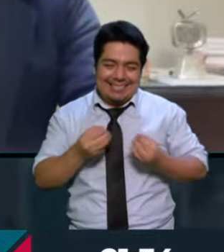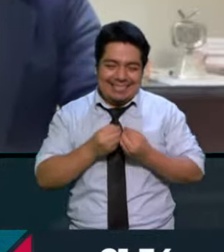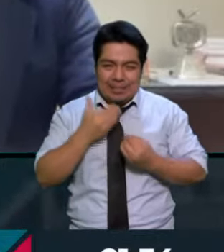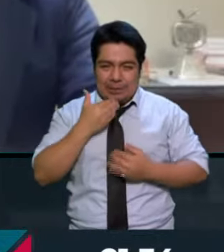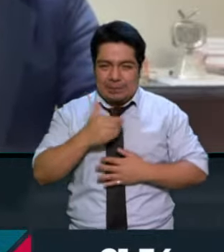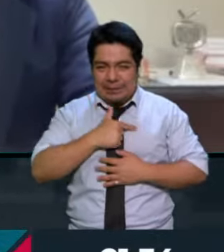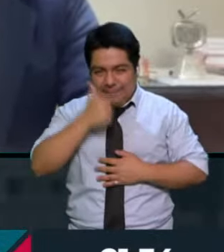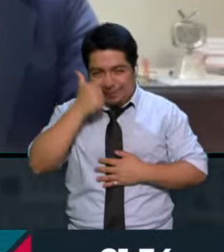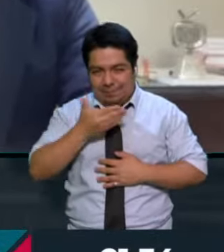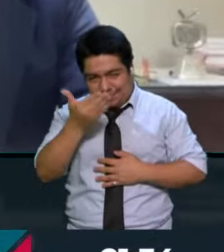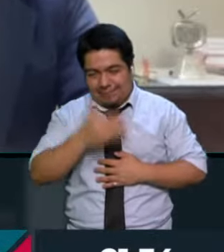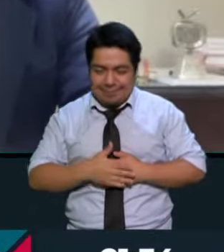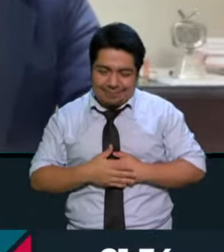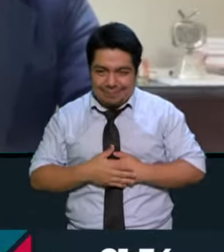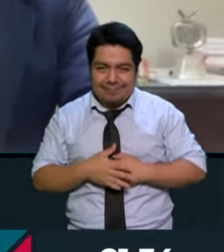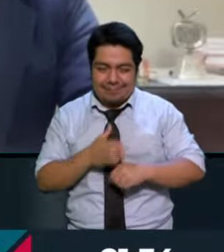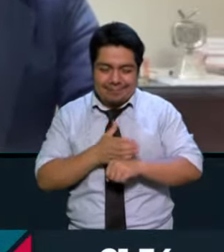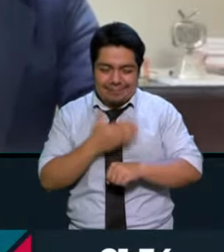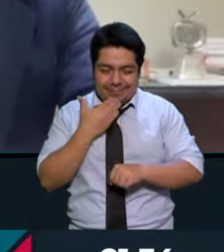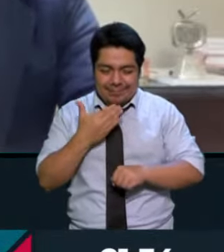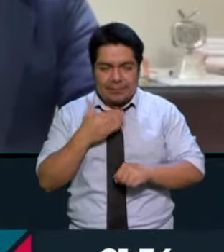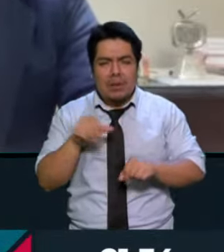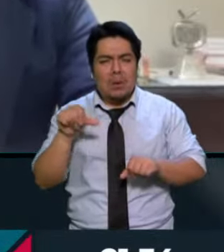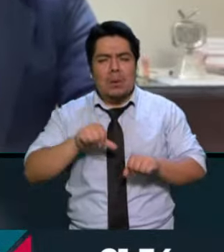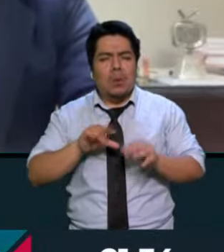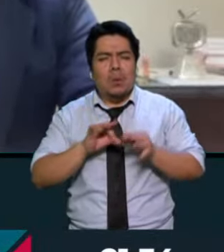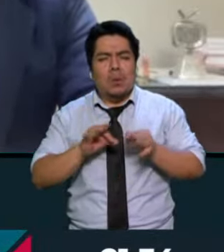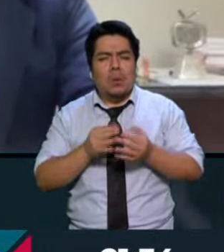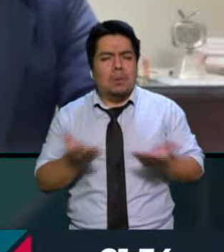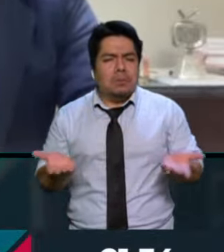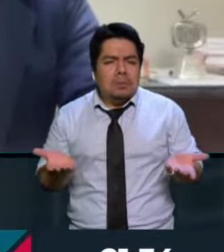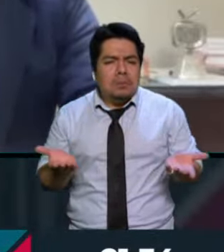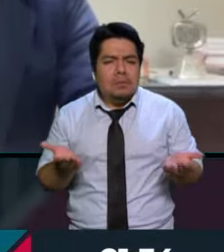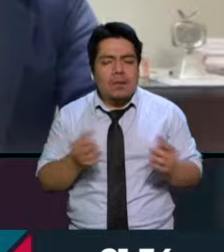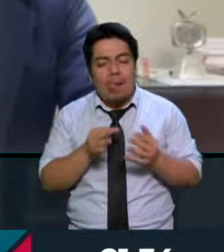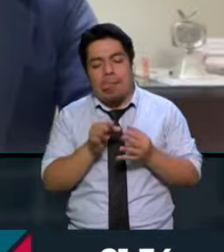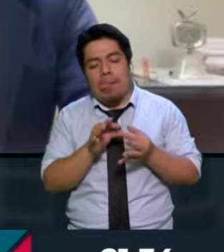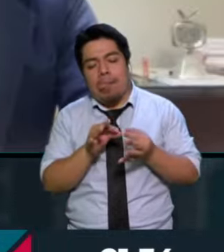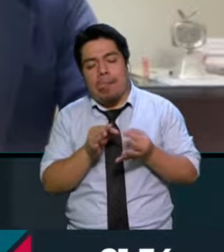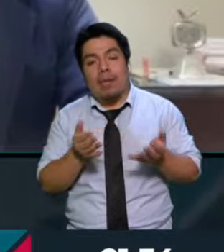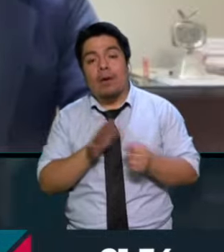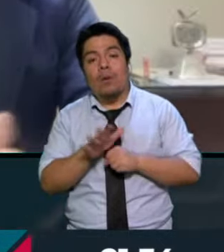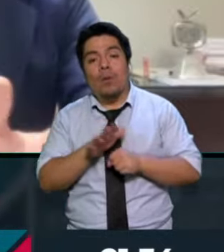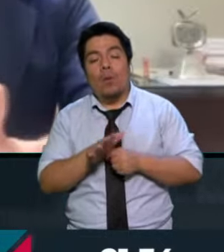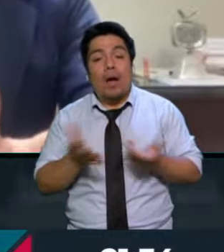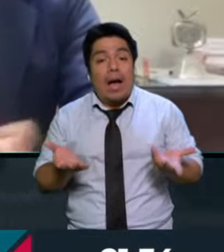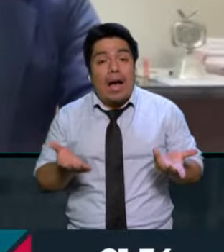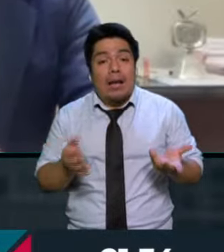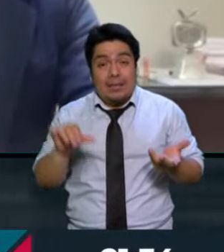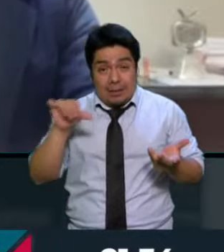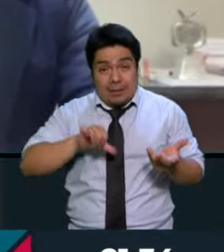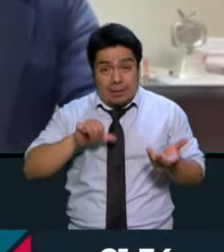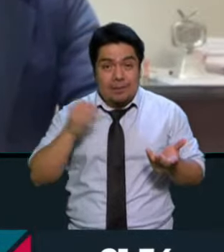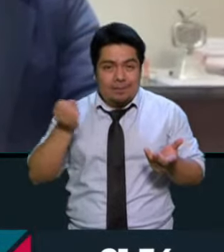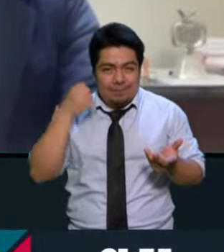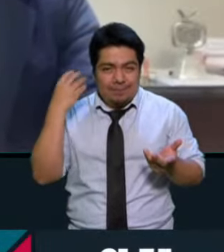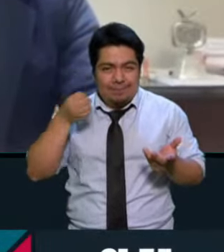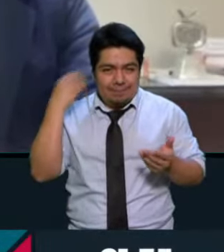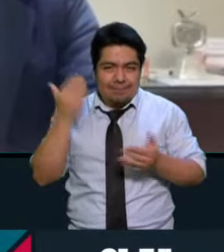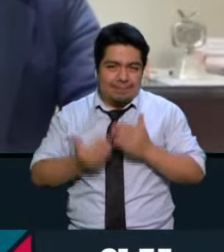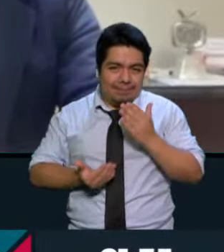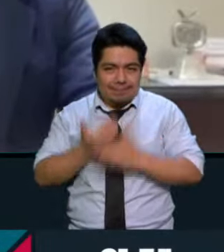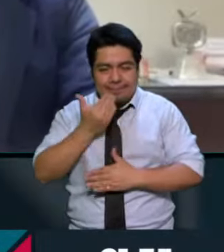noche. Qué gusto tenerte por acá. Cuéntanos de qué vamos a platicar el día de hoy, qué vamos a desmentir. Bueno, hoy durante la conferencia